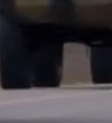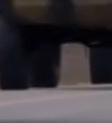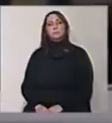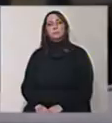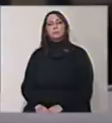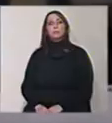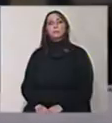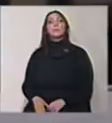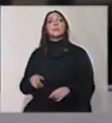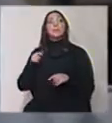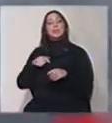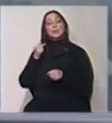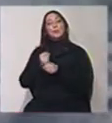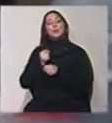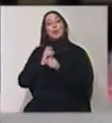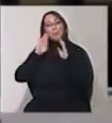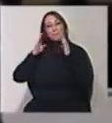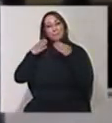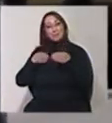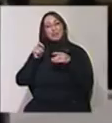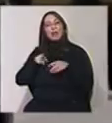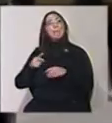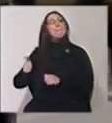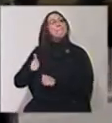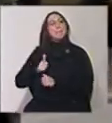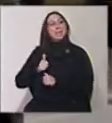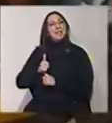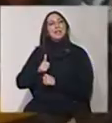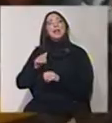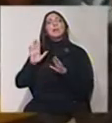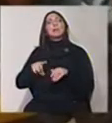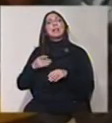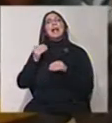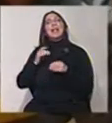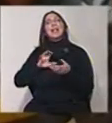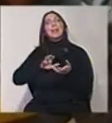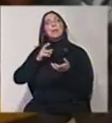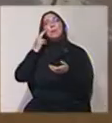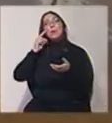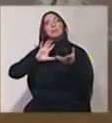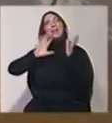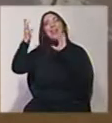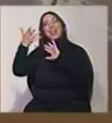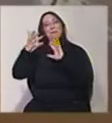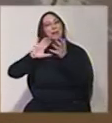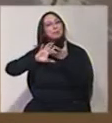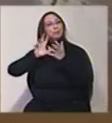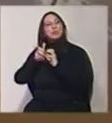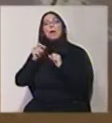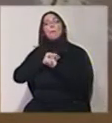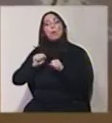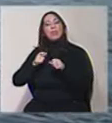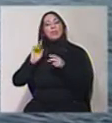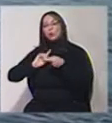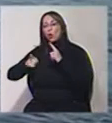Más allá de sus funciones específicas, los militares cumplen funciones en casos como desastres climáticos. Tienen la capacidad para desplegarse en